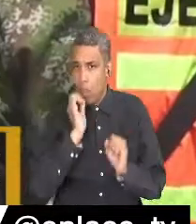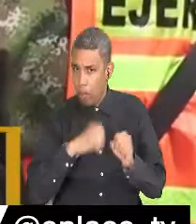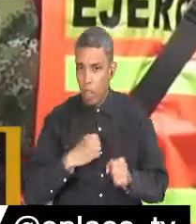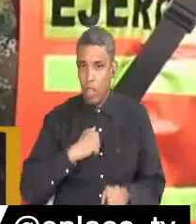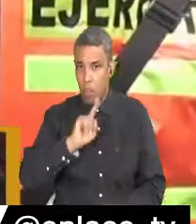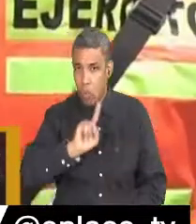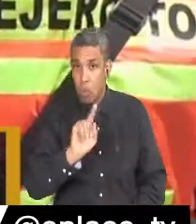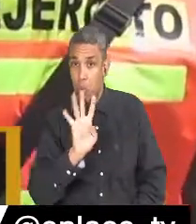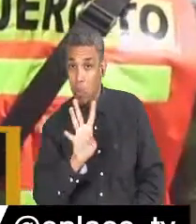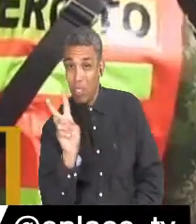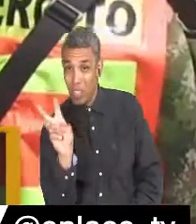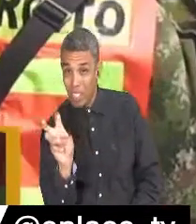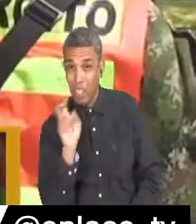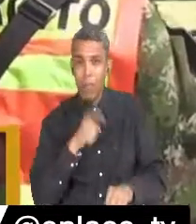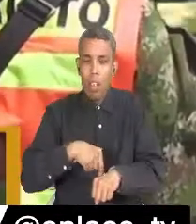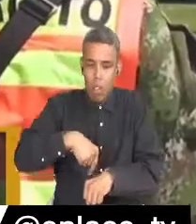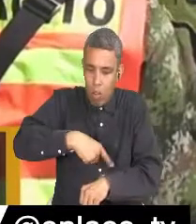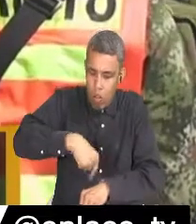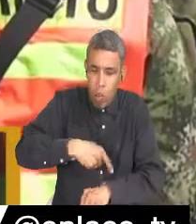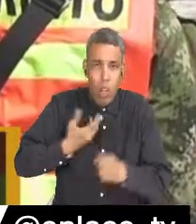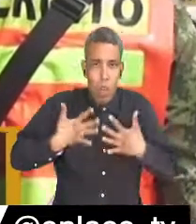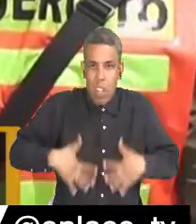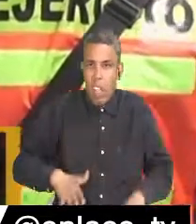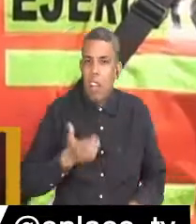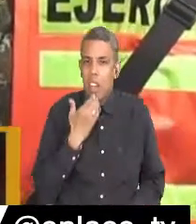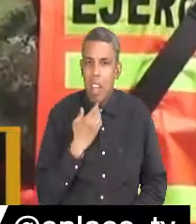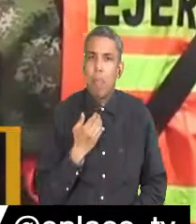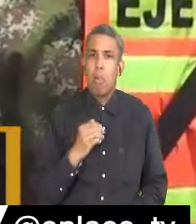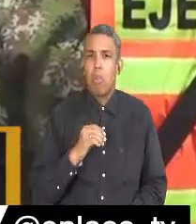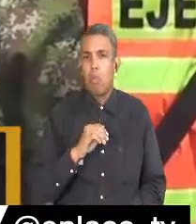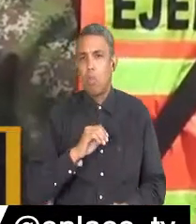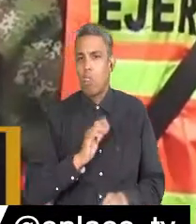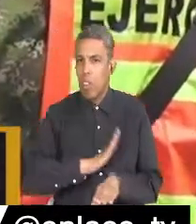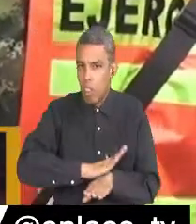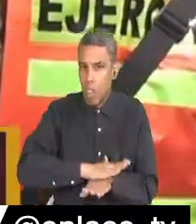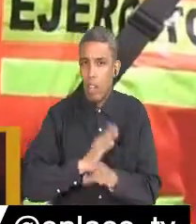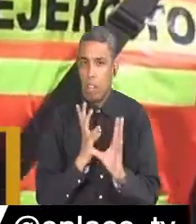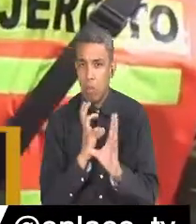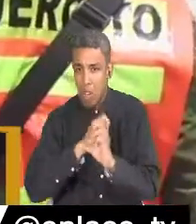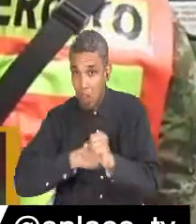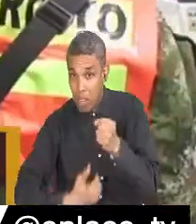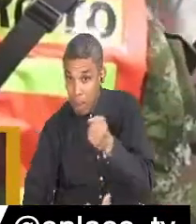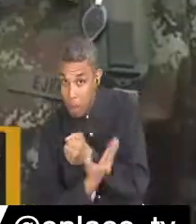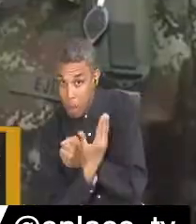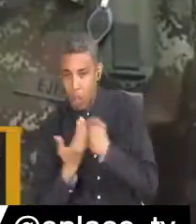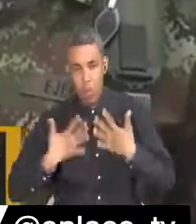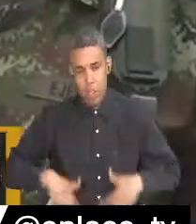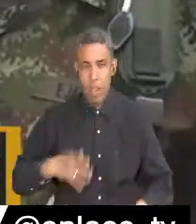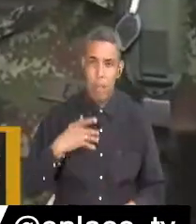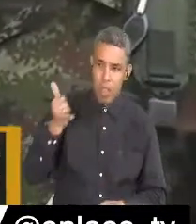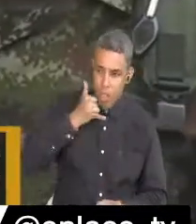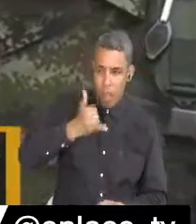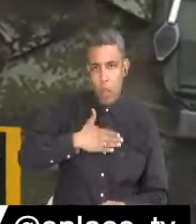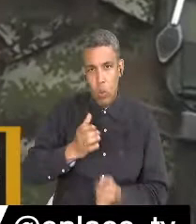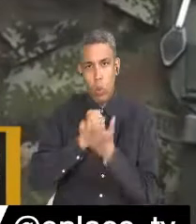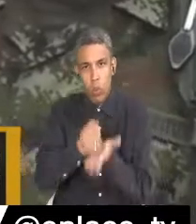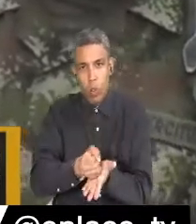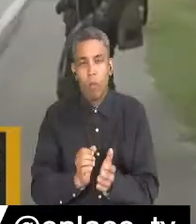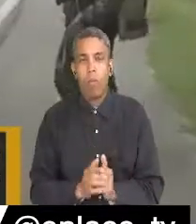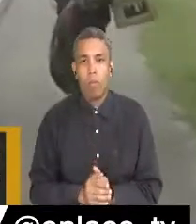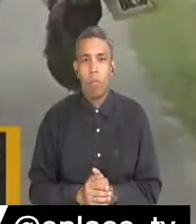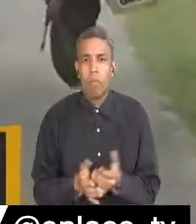las 24 horas escuchando cualquier situación que se pueda presentar a nuestros ciudadanos que transiten por la jurisdicción. Además, se ha habilitado